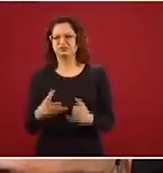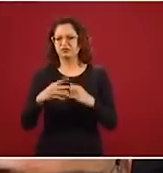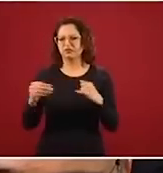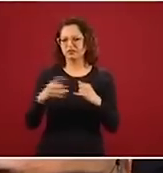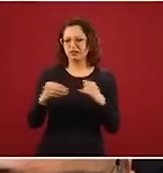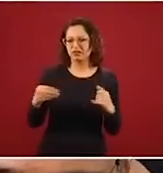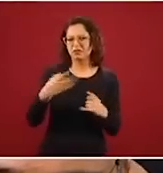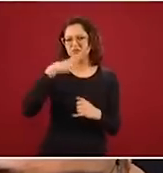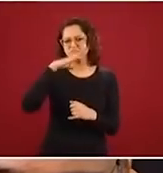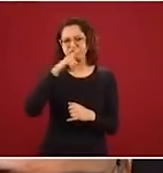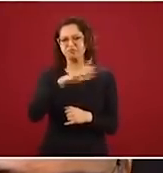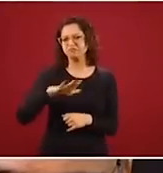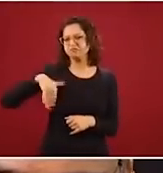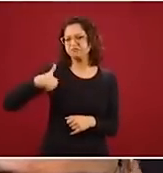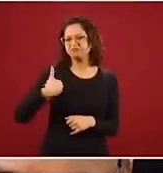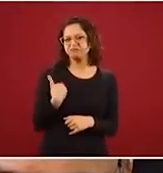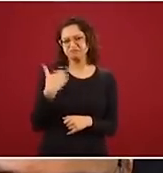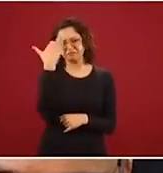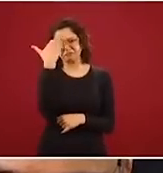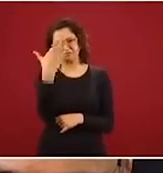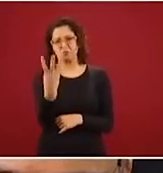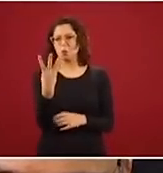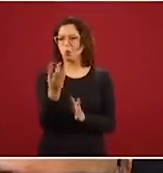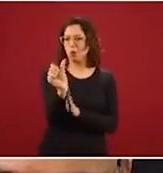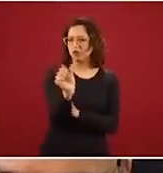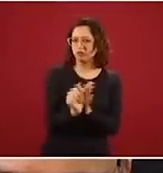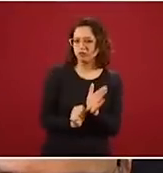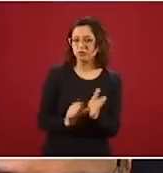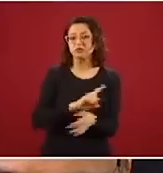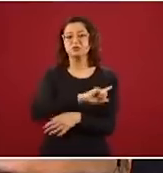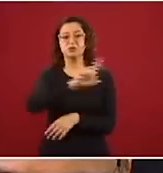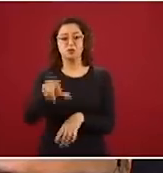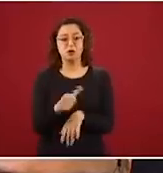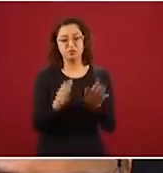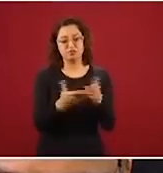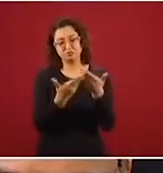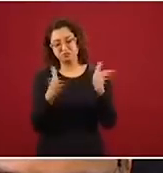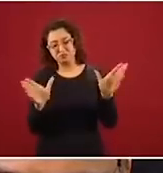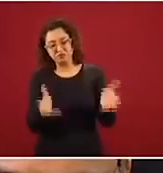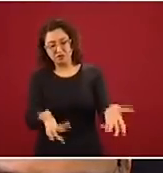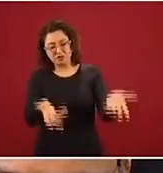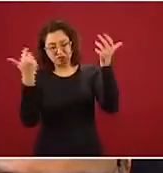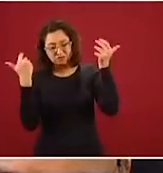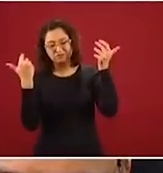grano se almacenaron ahí por 4 meses y cuando quisieron sacarlas, pues muchas de ellas ya